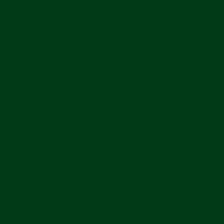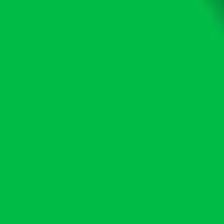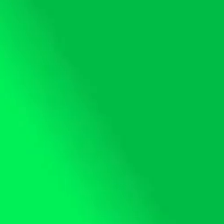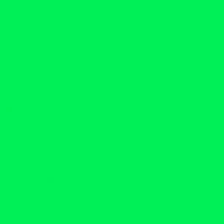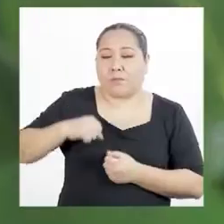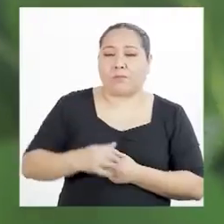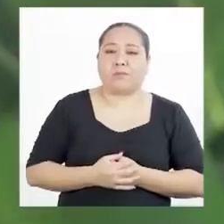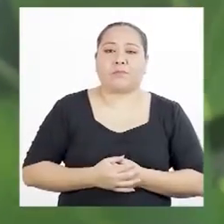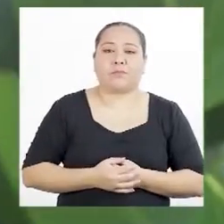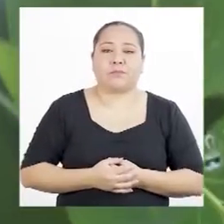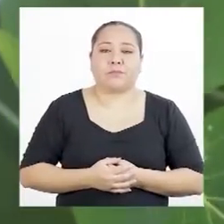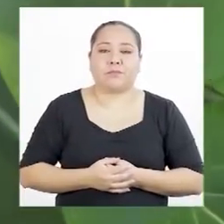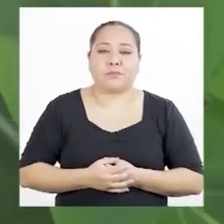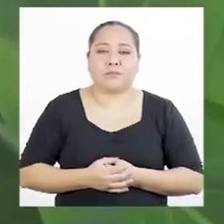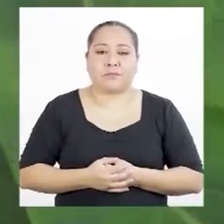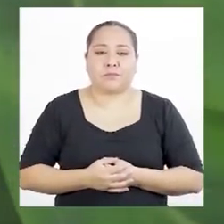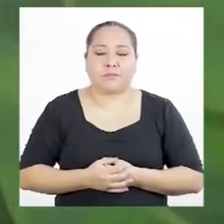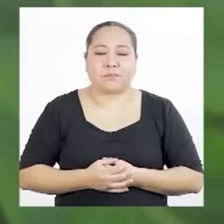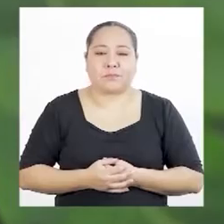municipalidad.